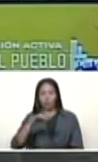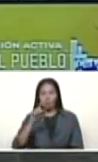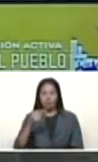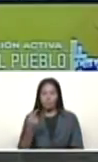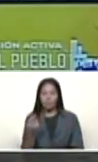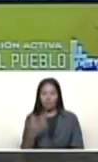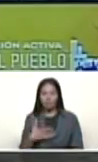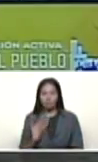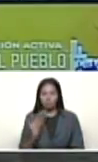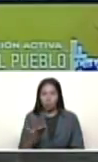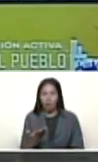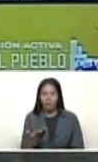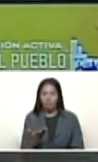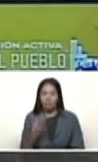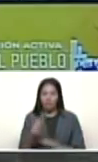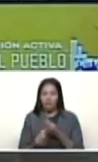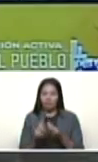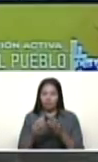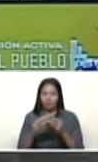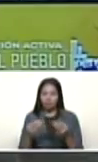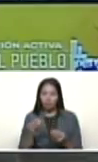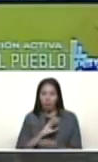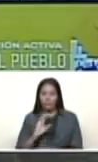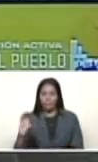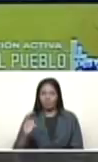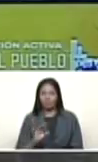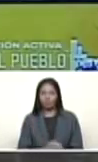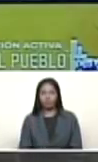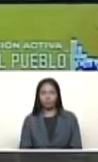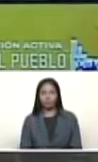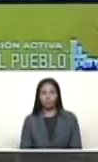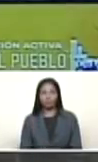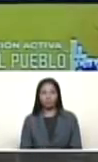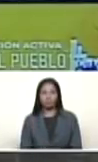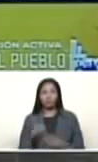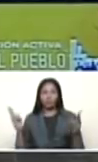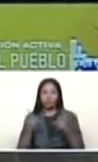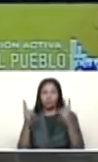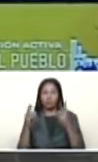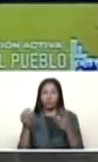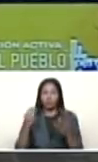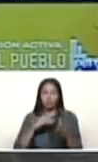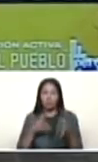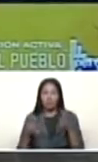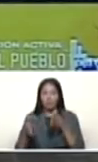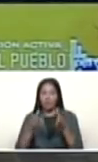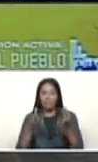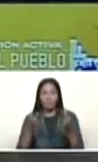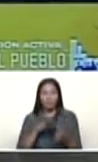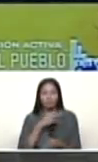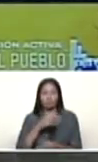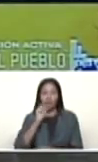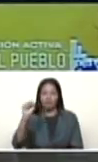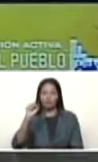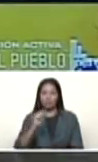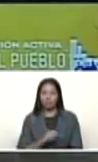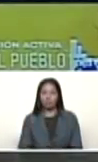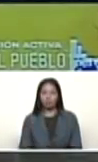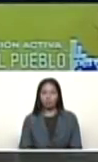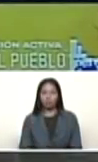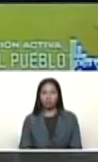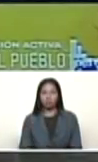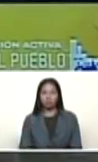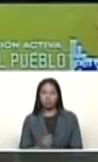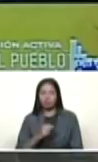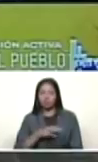está dispuesto a ser patria, a vencer por el camino del socialismo productivo,